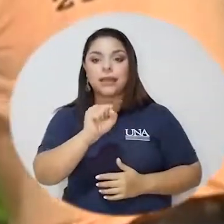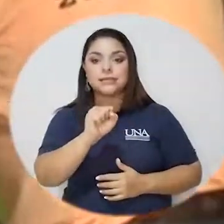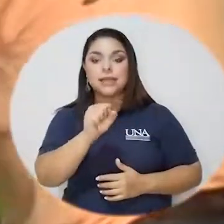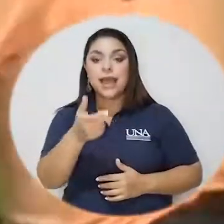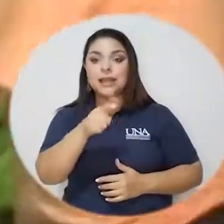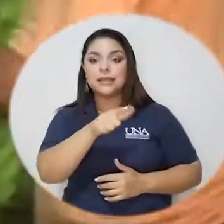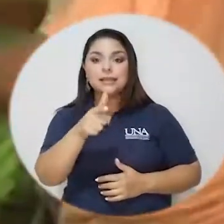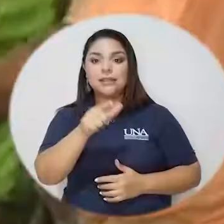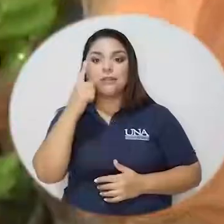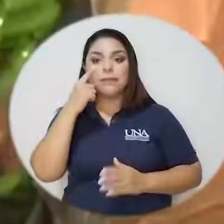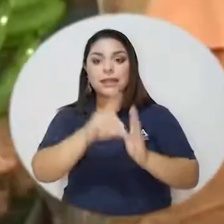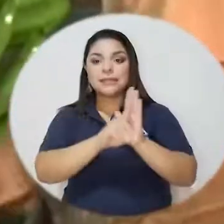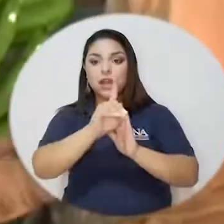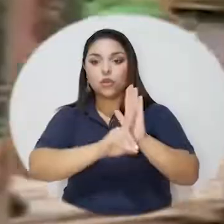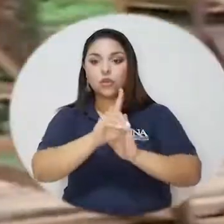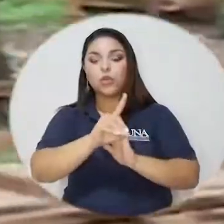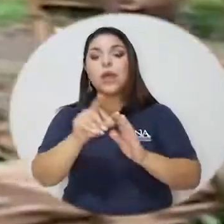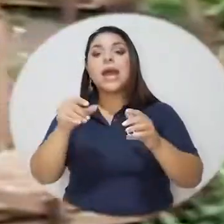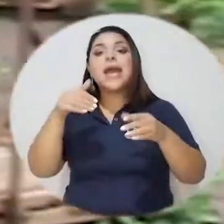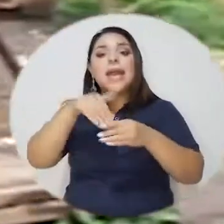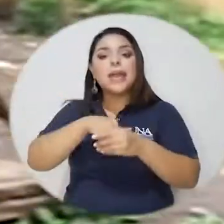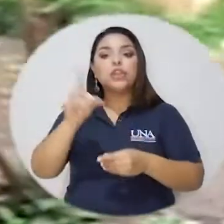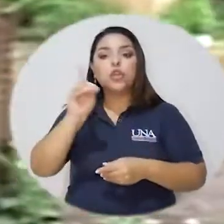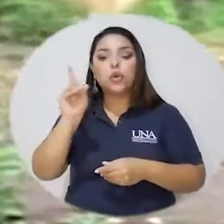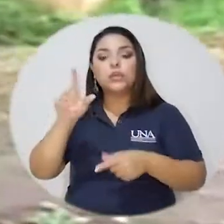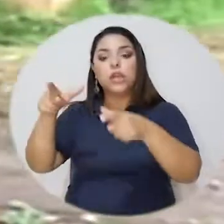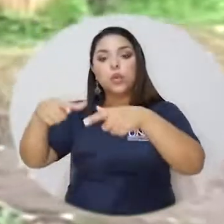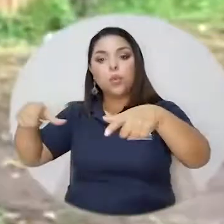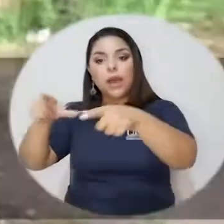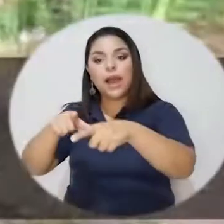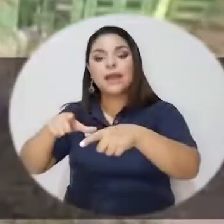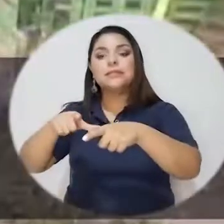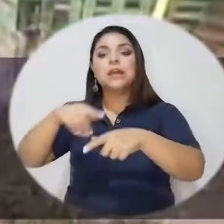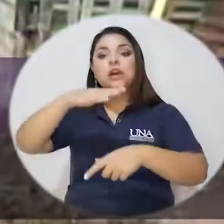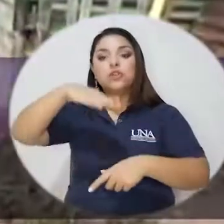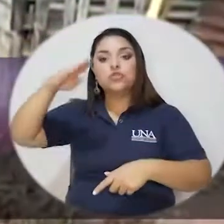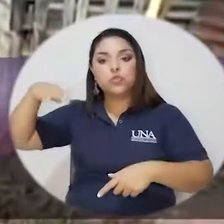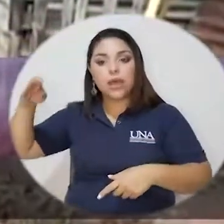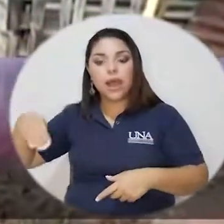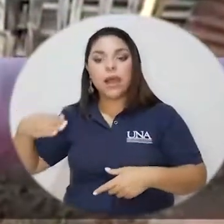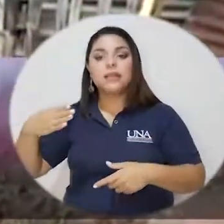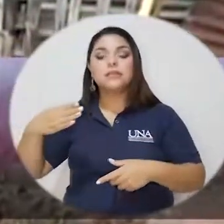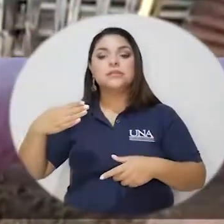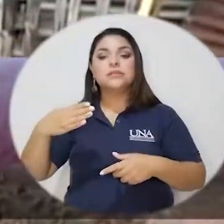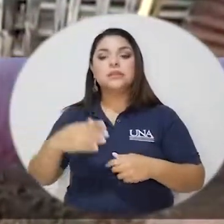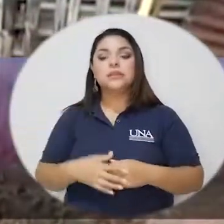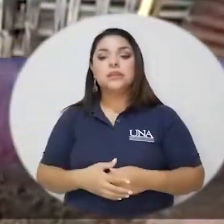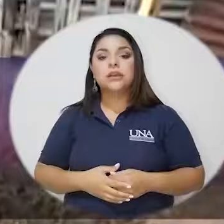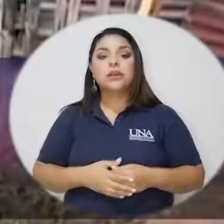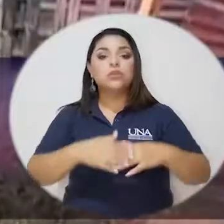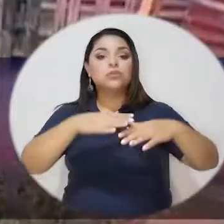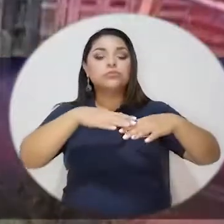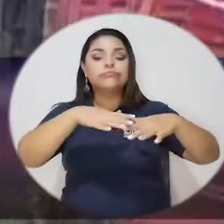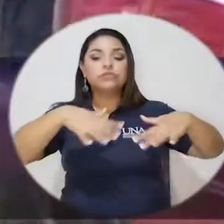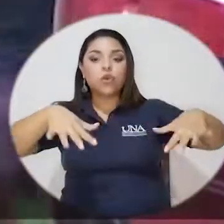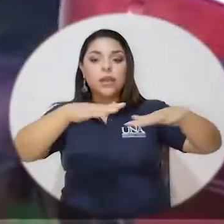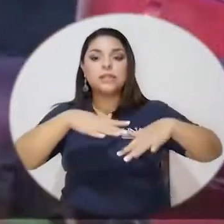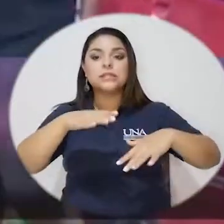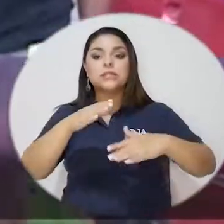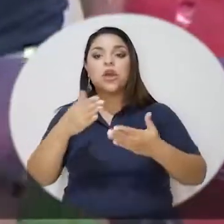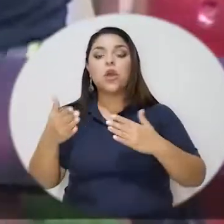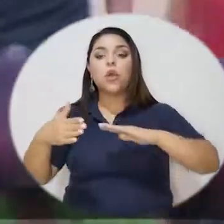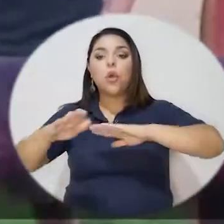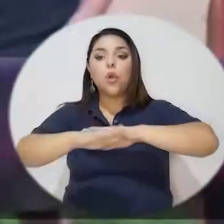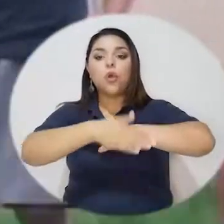y de alternativas de desarrollo en las áreas rurales, en las áreas costeras, en las áreas donde más